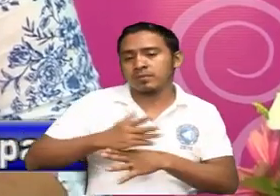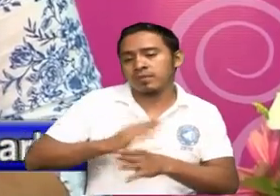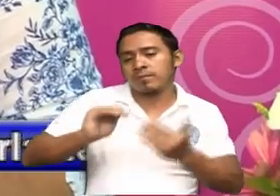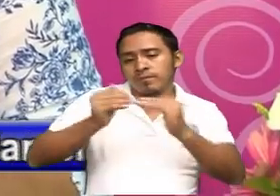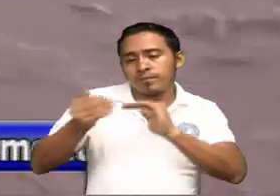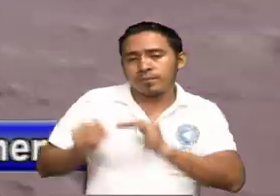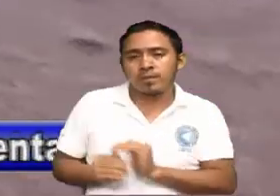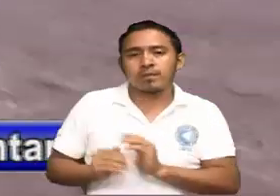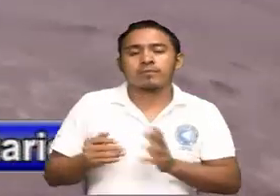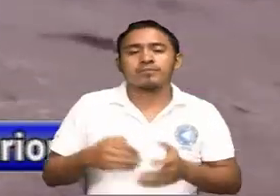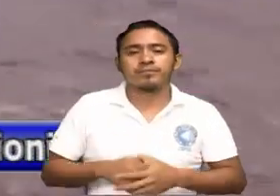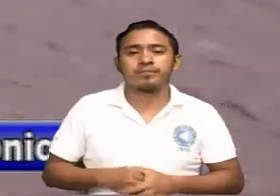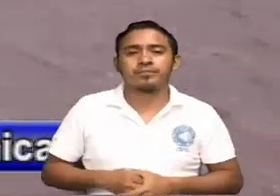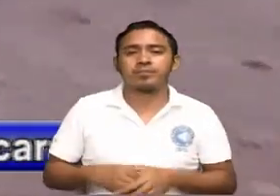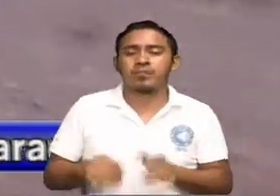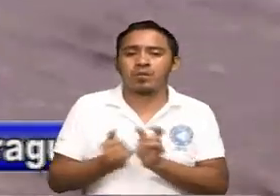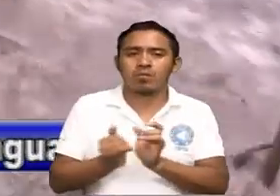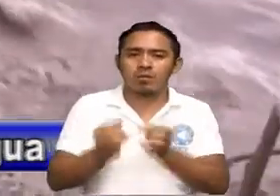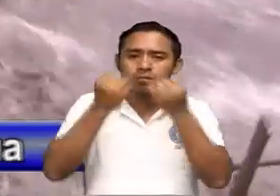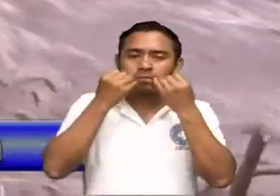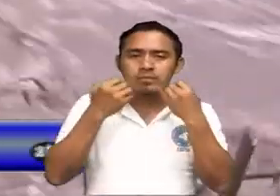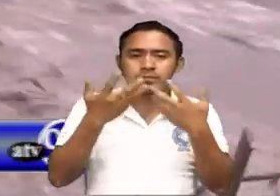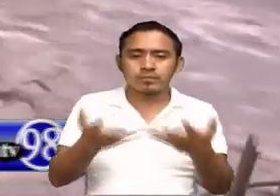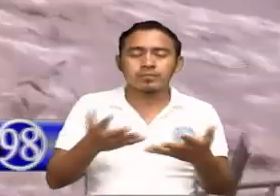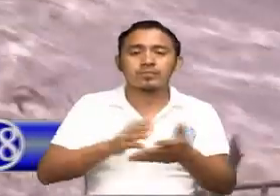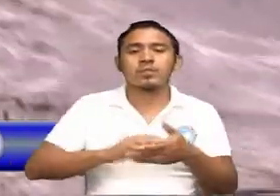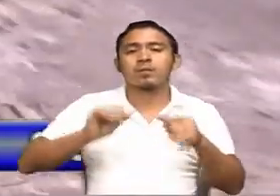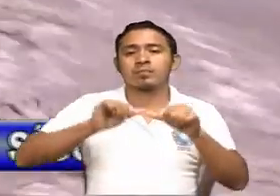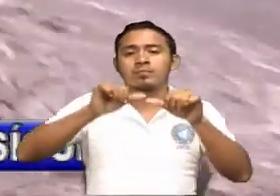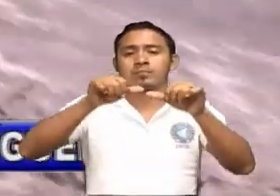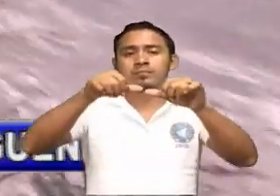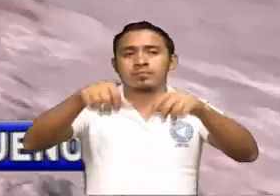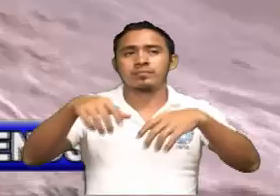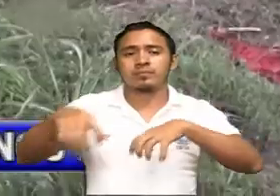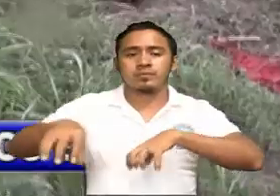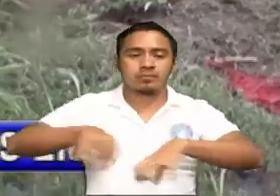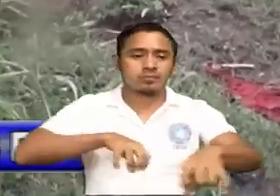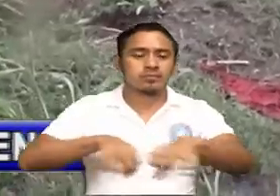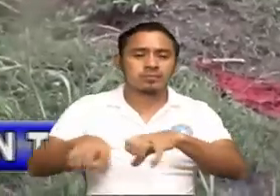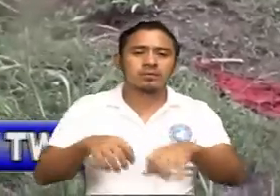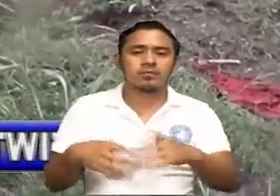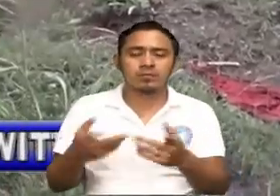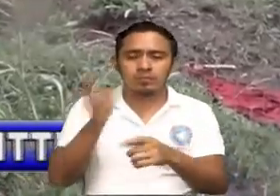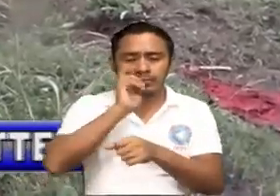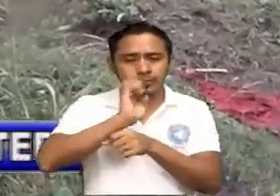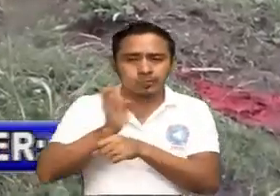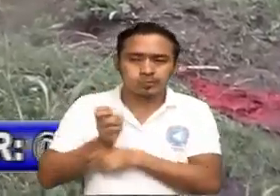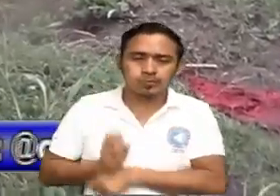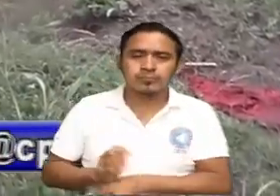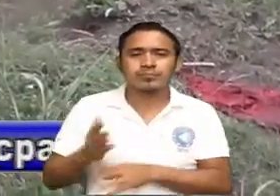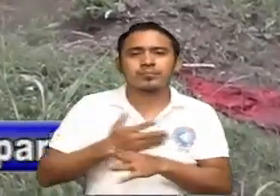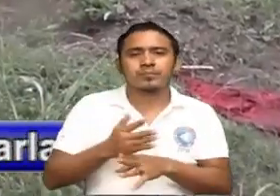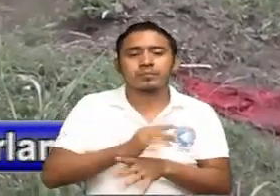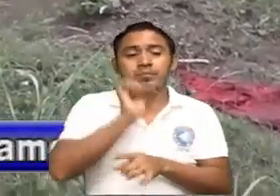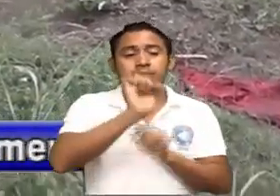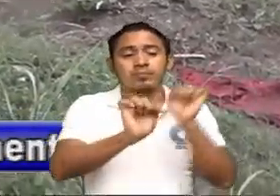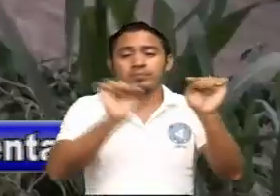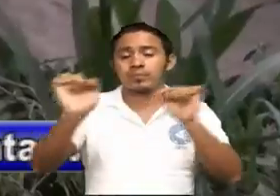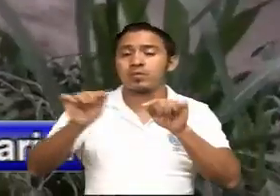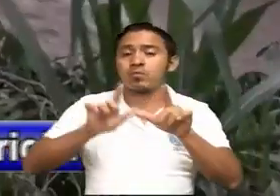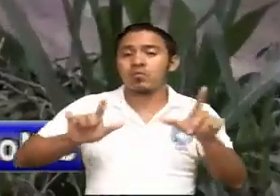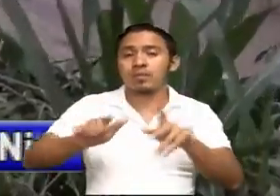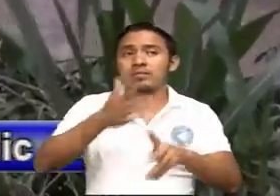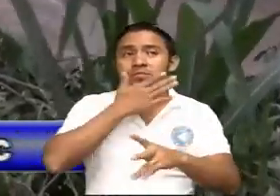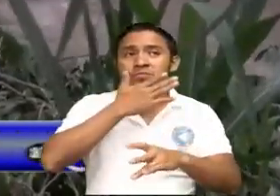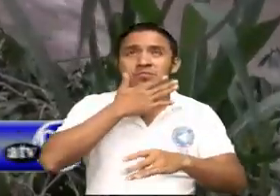y comunidades. También informó que siguen con la actualización, revisión y supervisión de los distintos puntos críticos en el